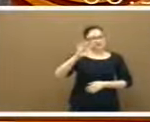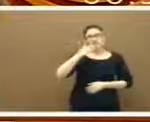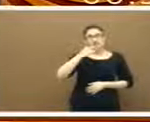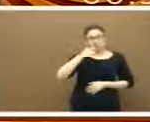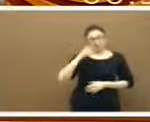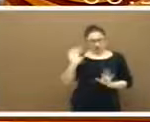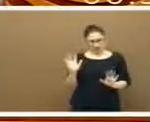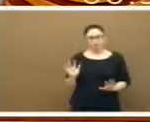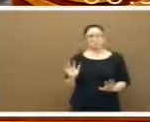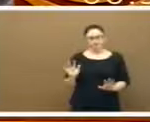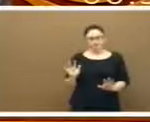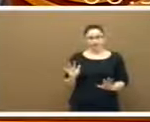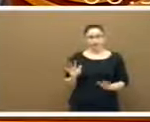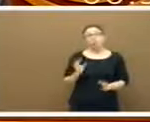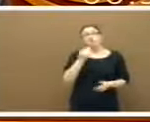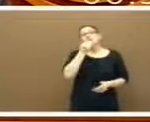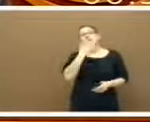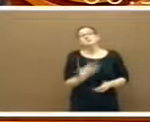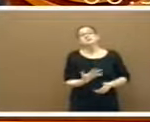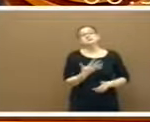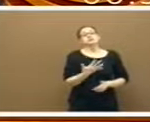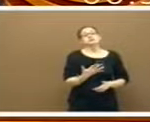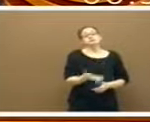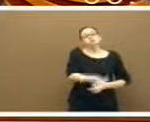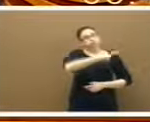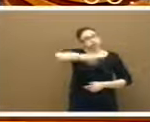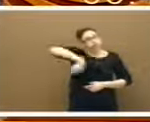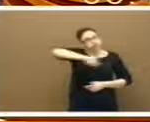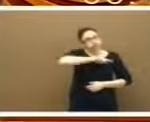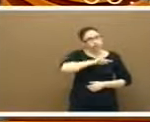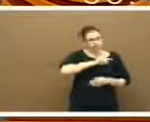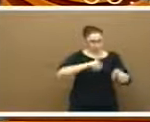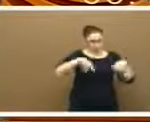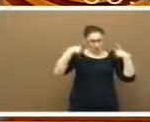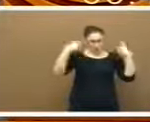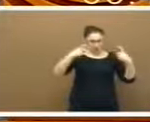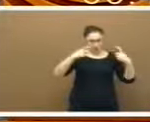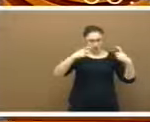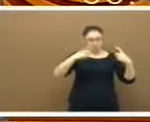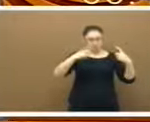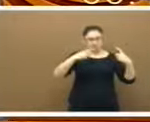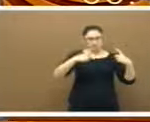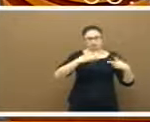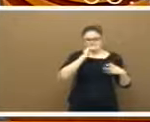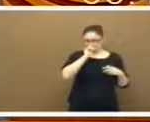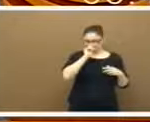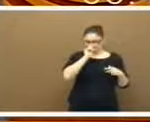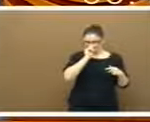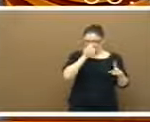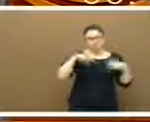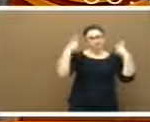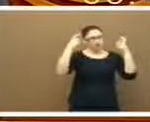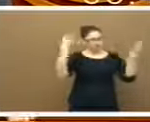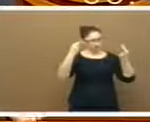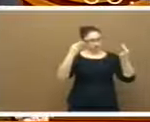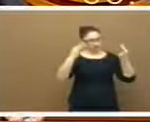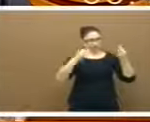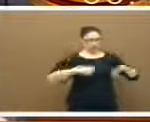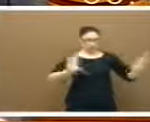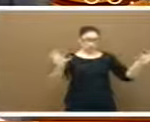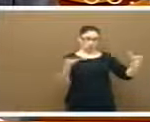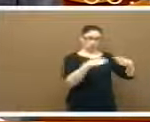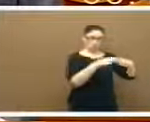doña Inés, bueno, pues mire, nosotros lo que intentamos, a ver, la diferencia entre el grupo que gobierna o que